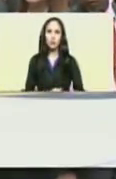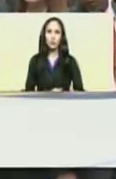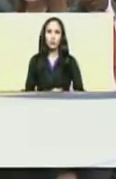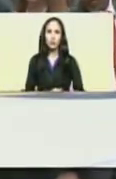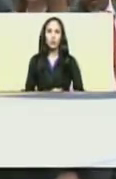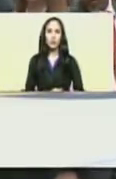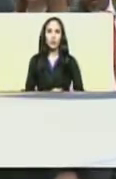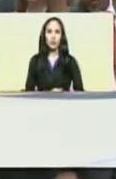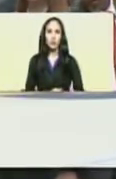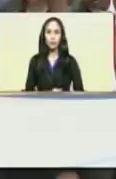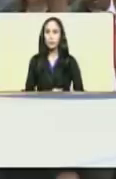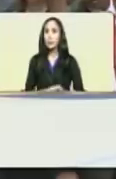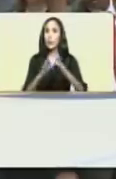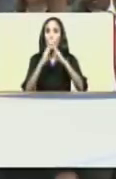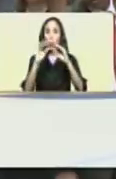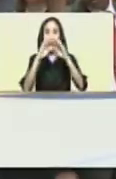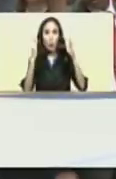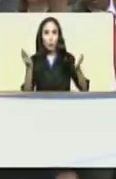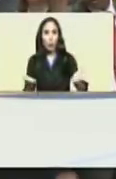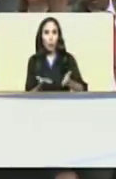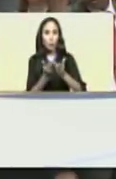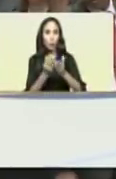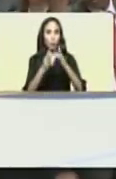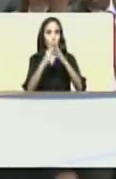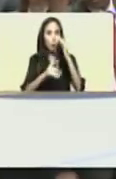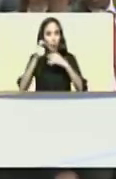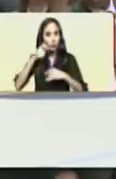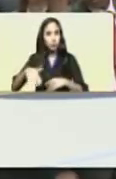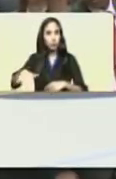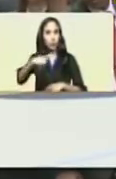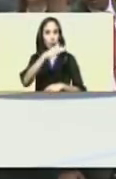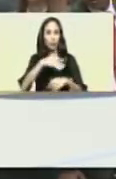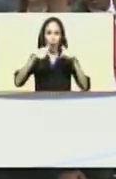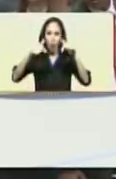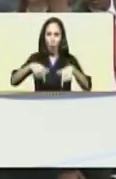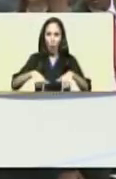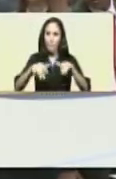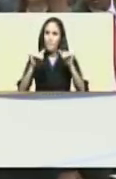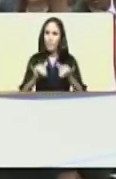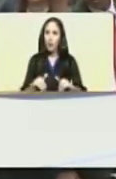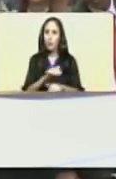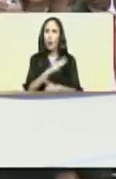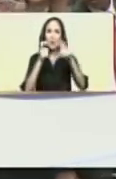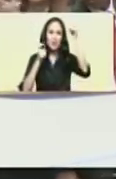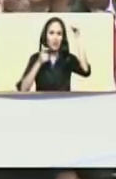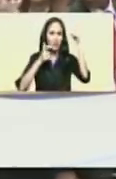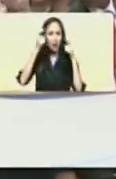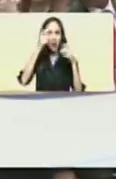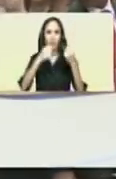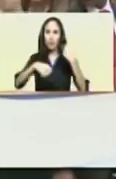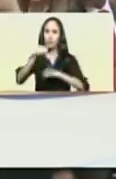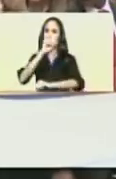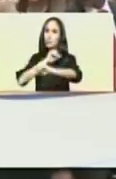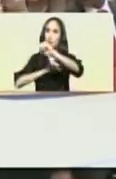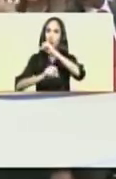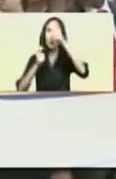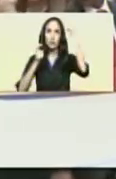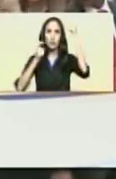entero el pueblo venezolano hoy por hoy es más chavista que nunca